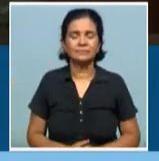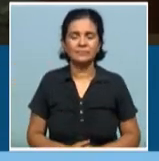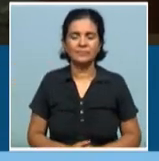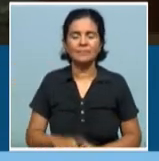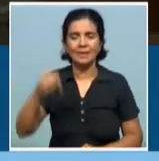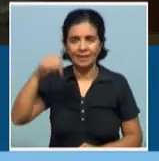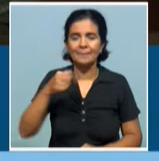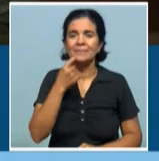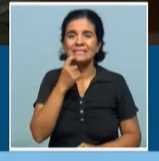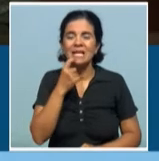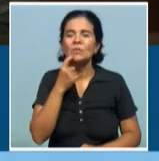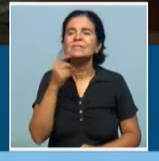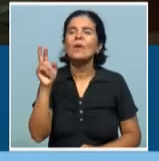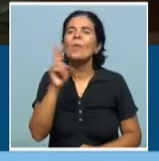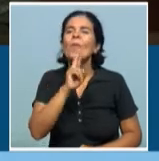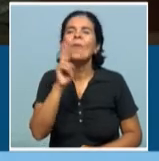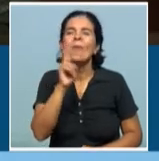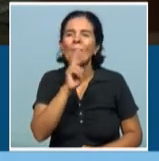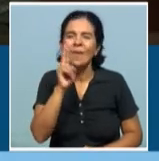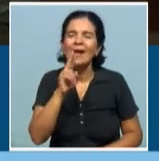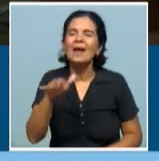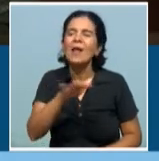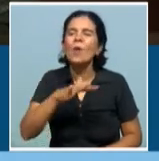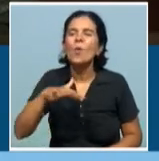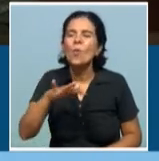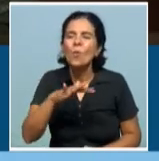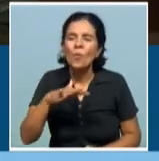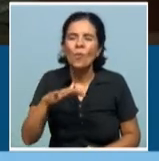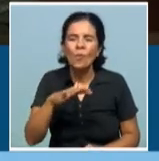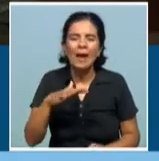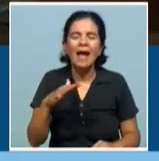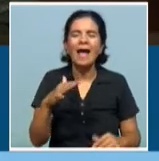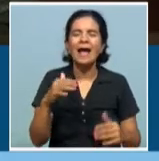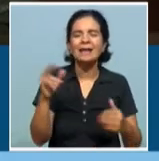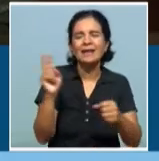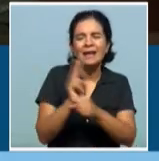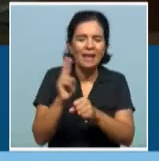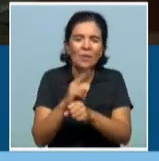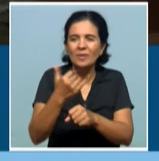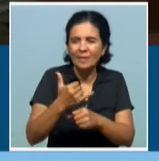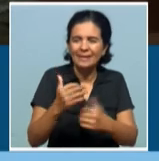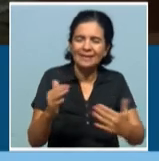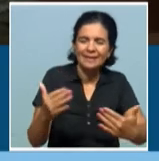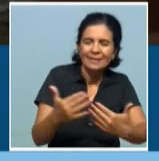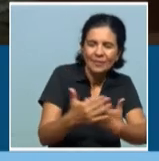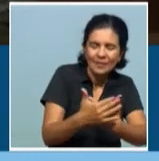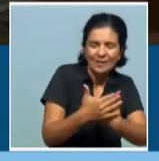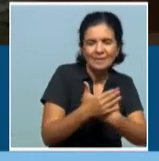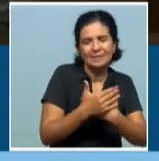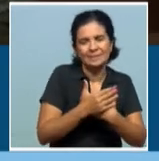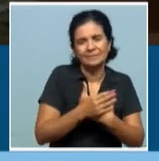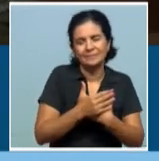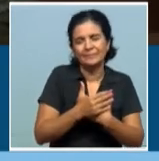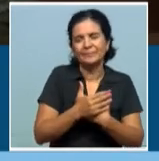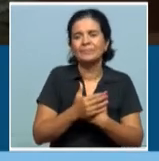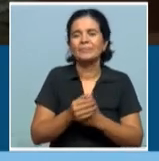En San Luis la mujer siempre va a tener un lugar para resguardarse de la violencia, la discriminación o cualquier otra forma de